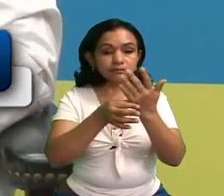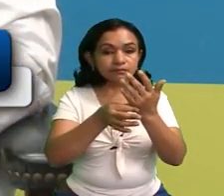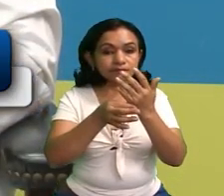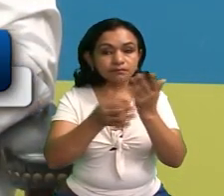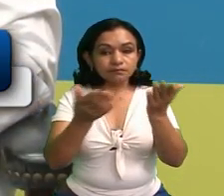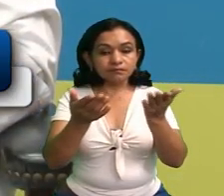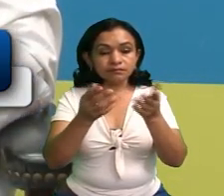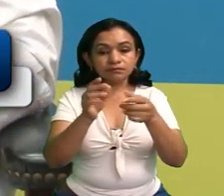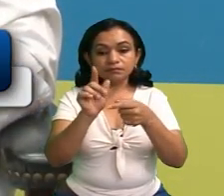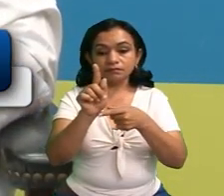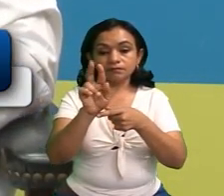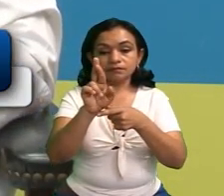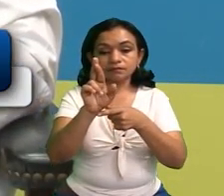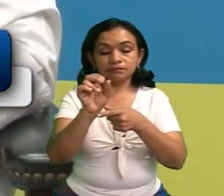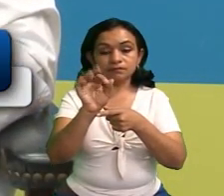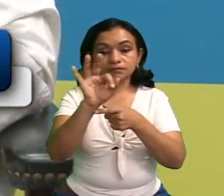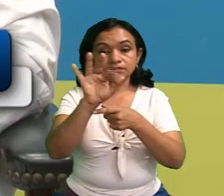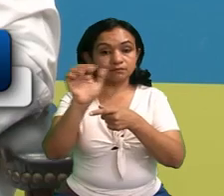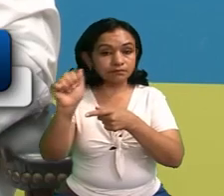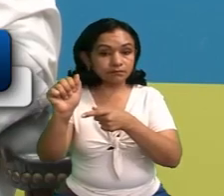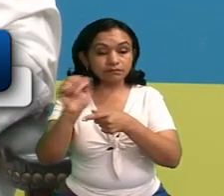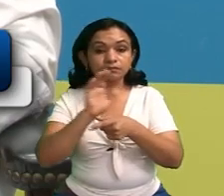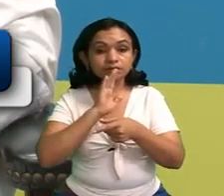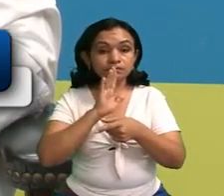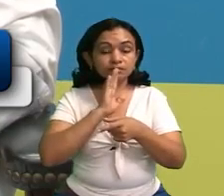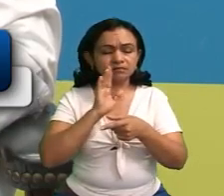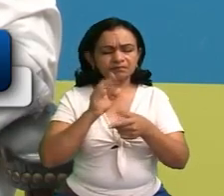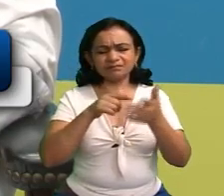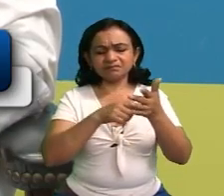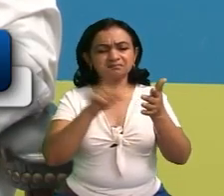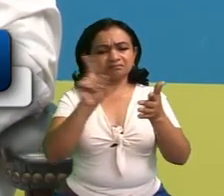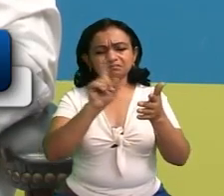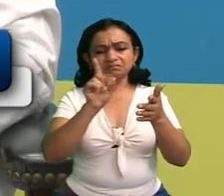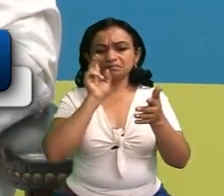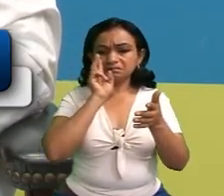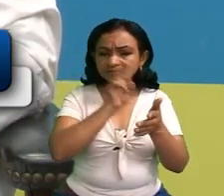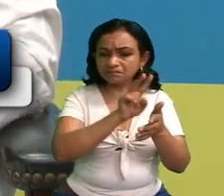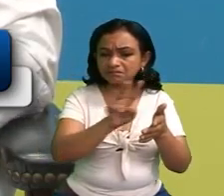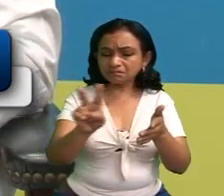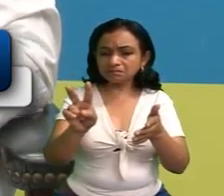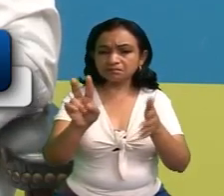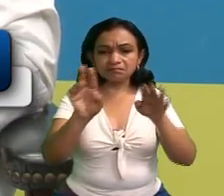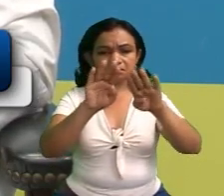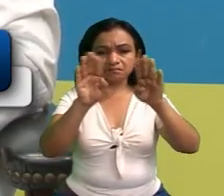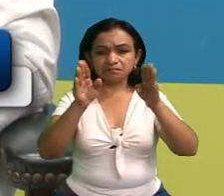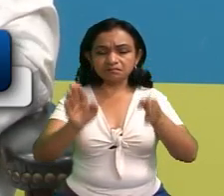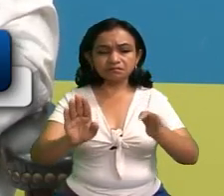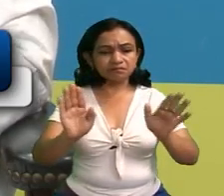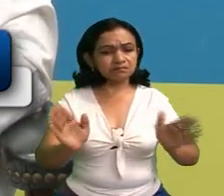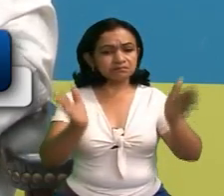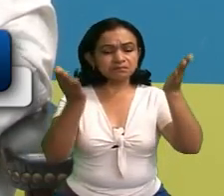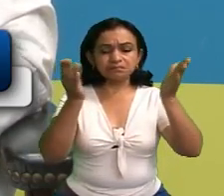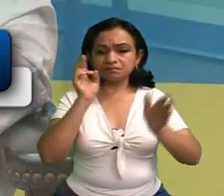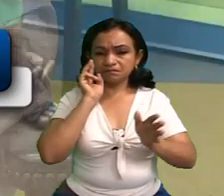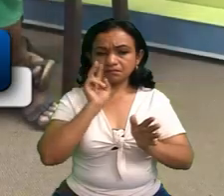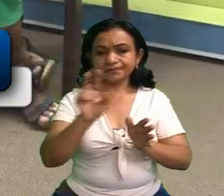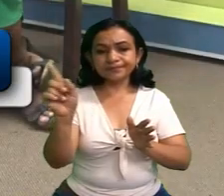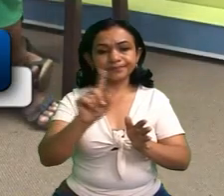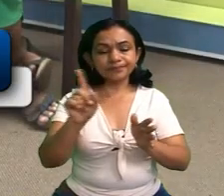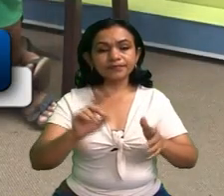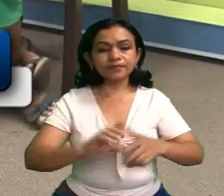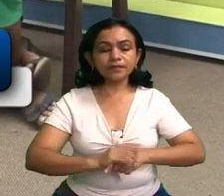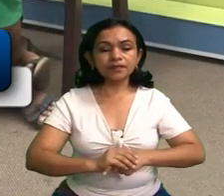llama atrofia. Entonces, es muy raro, por decir nulo, que lo veamos en las personas mayores. Ahora,